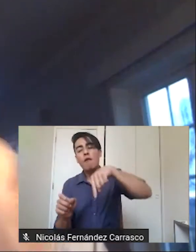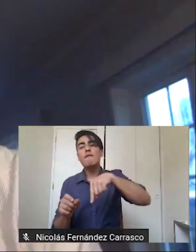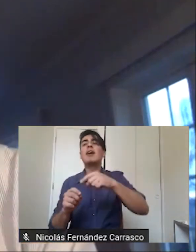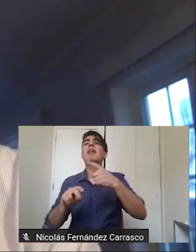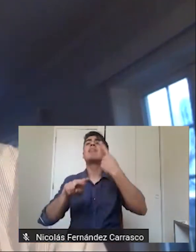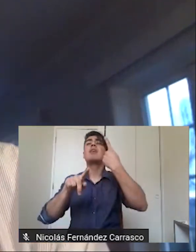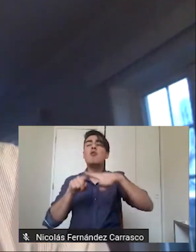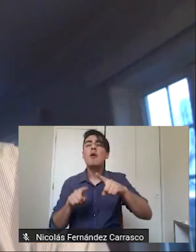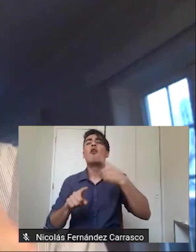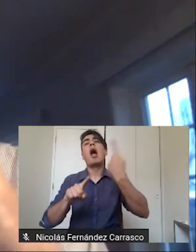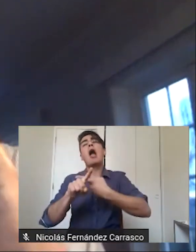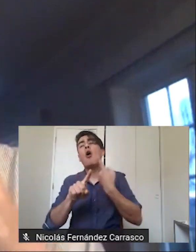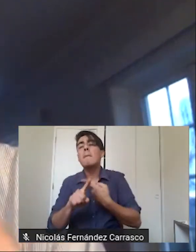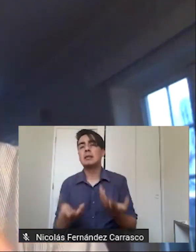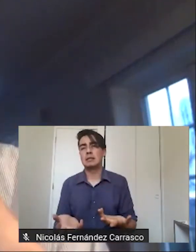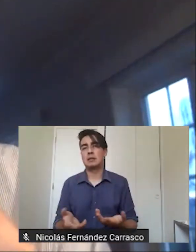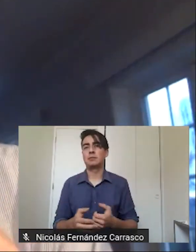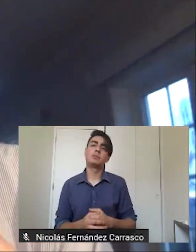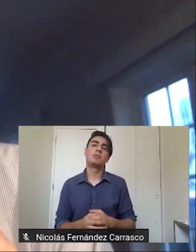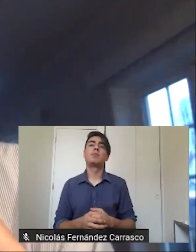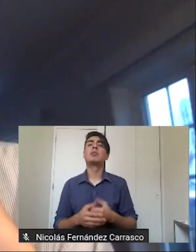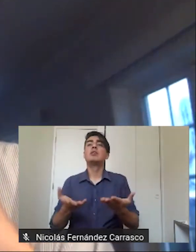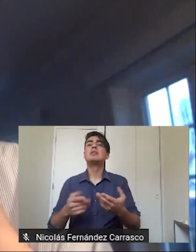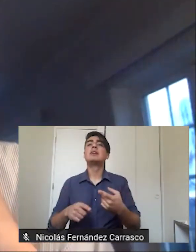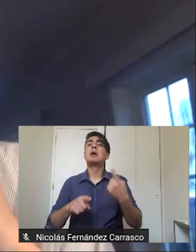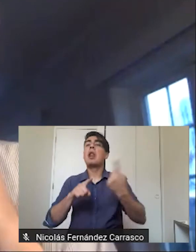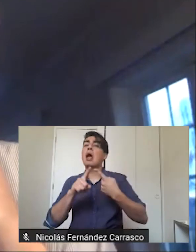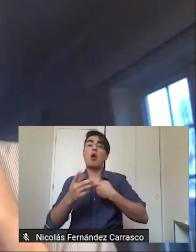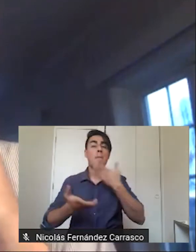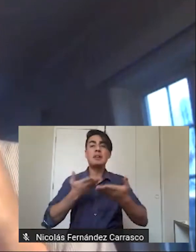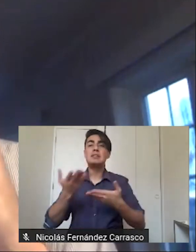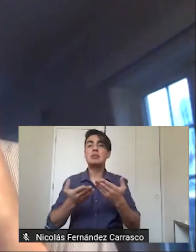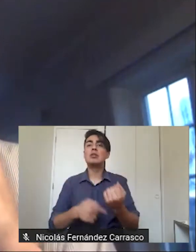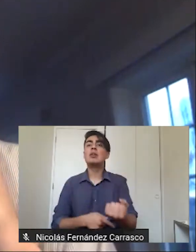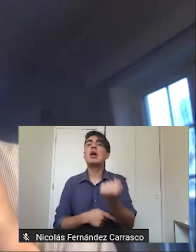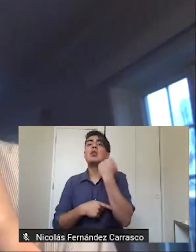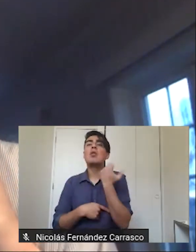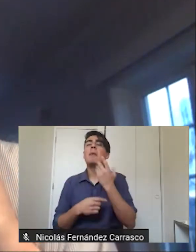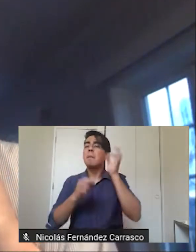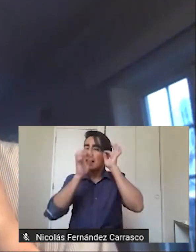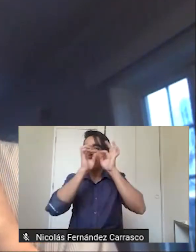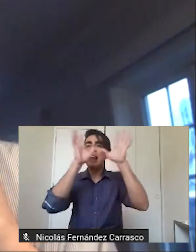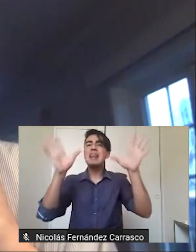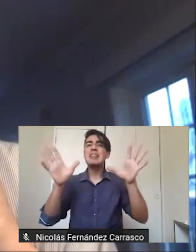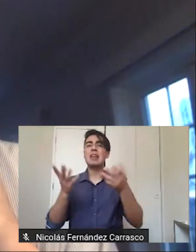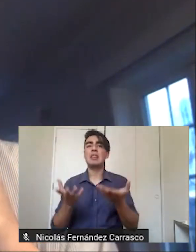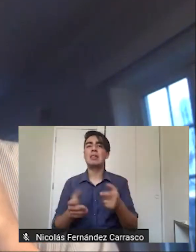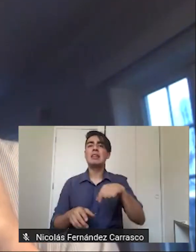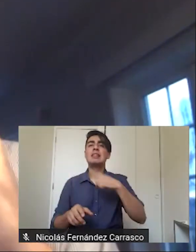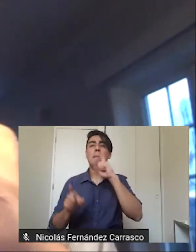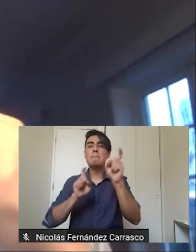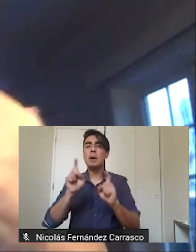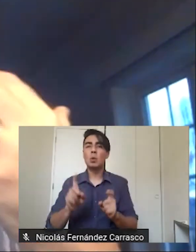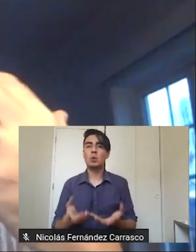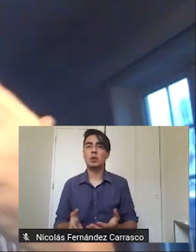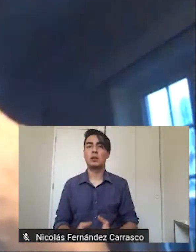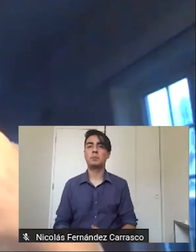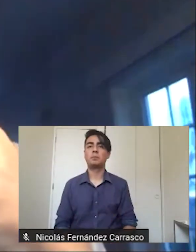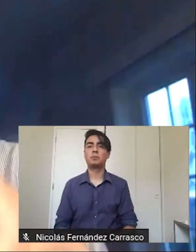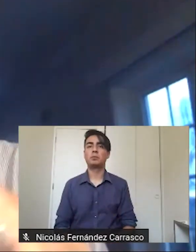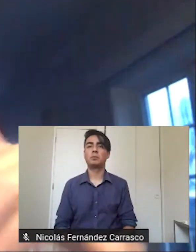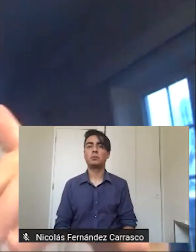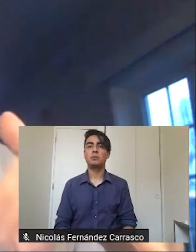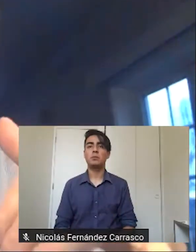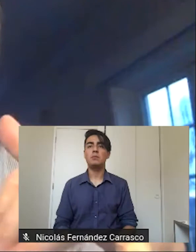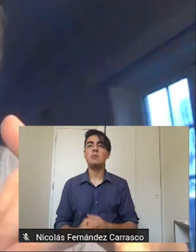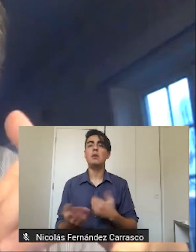El diálogo puede servir para tener un poco más de claridad ante estas preguntas, porque su